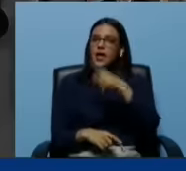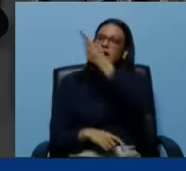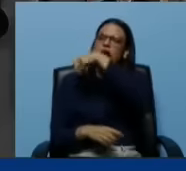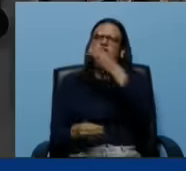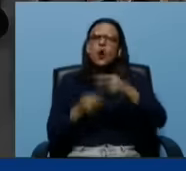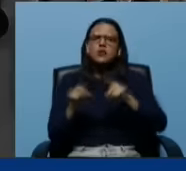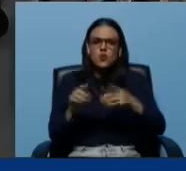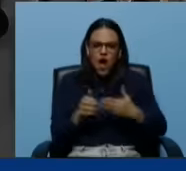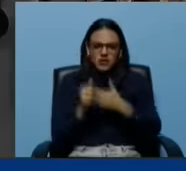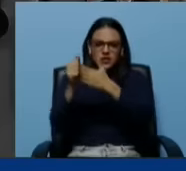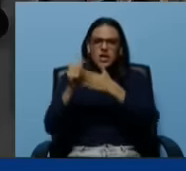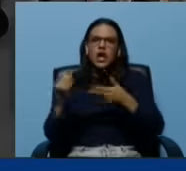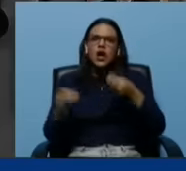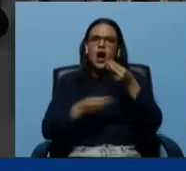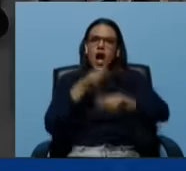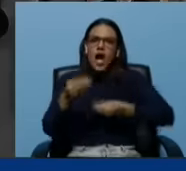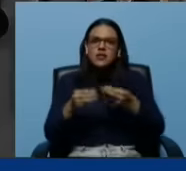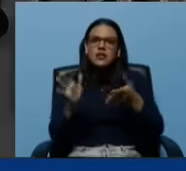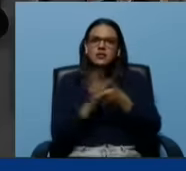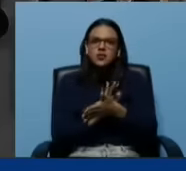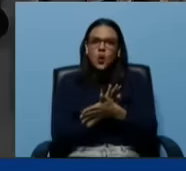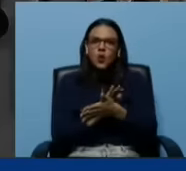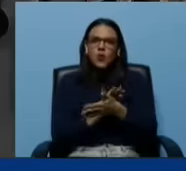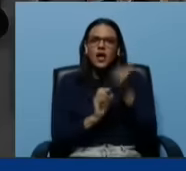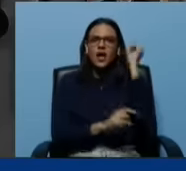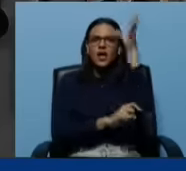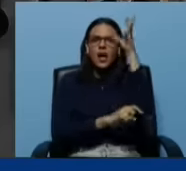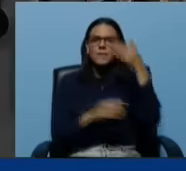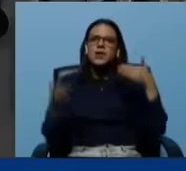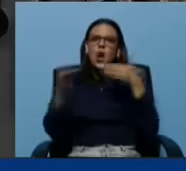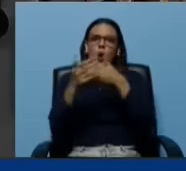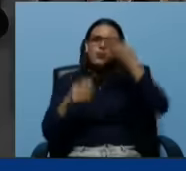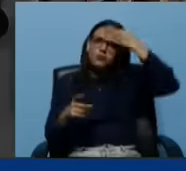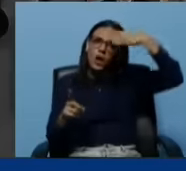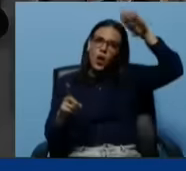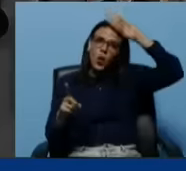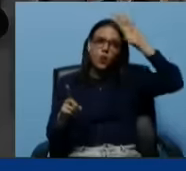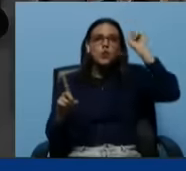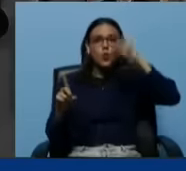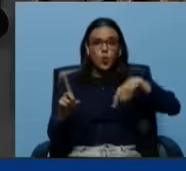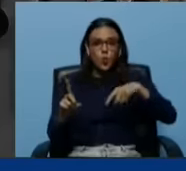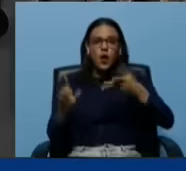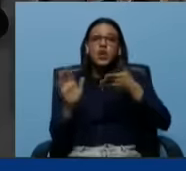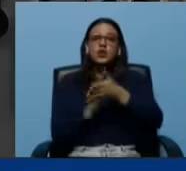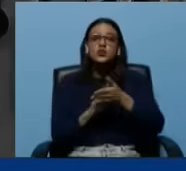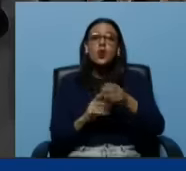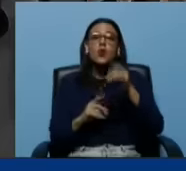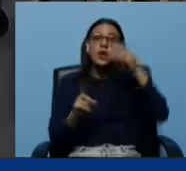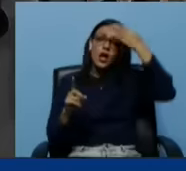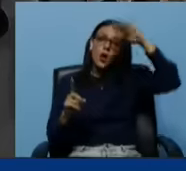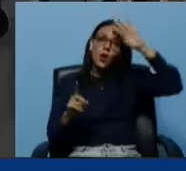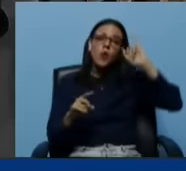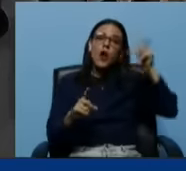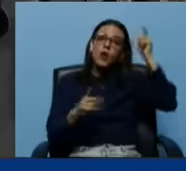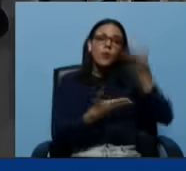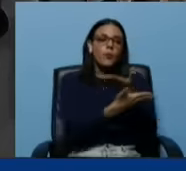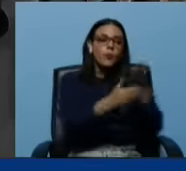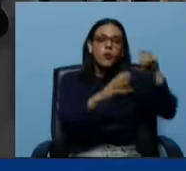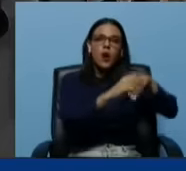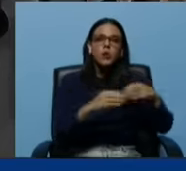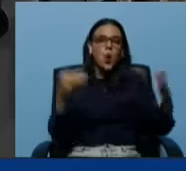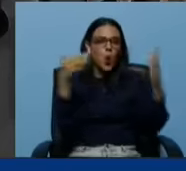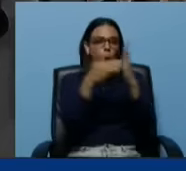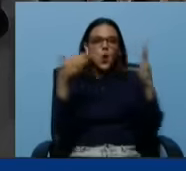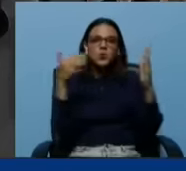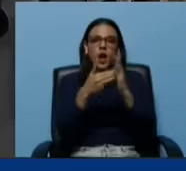lideraron la campaña en contra de Cuba y la campaña cubana y su pueblo. Y